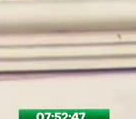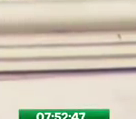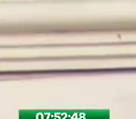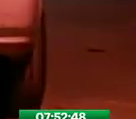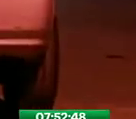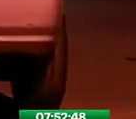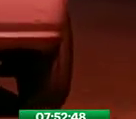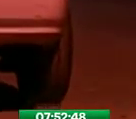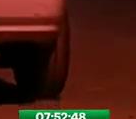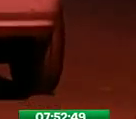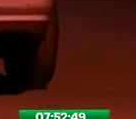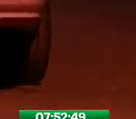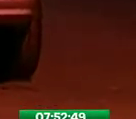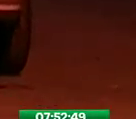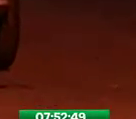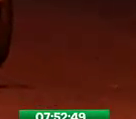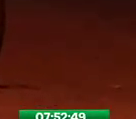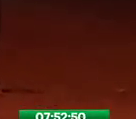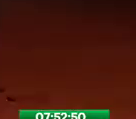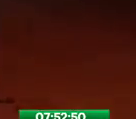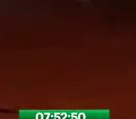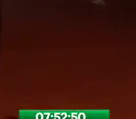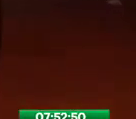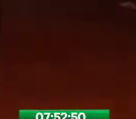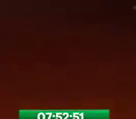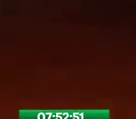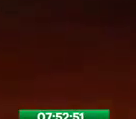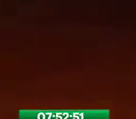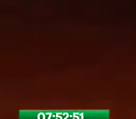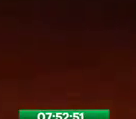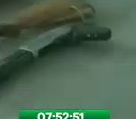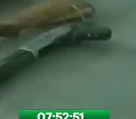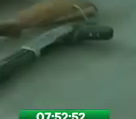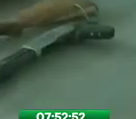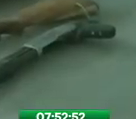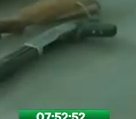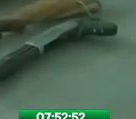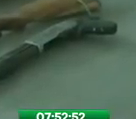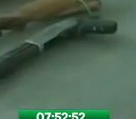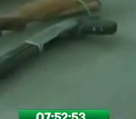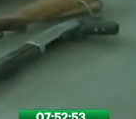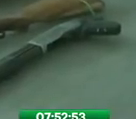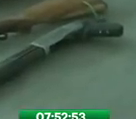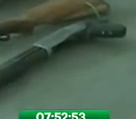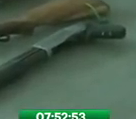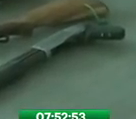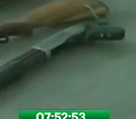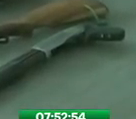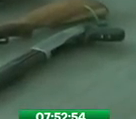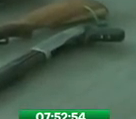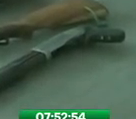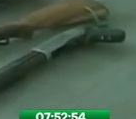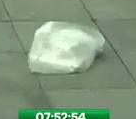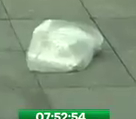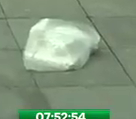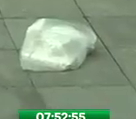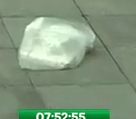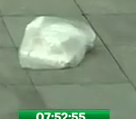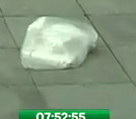los implicados y medidas sustitutivas para otro. Se estima que la sustancia decomisada tendría un costo